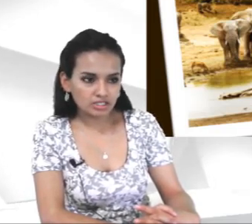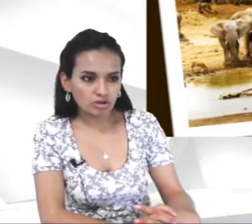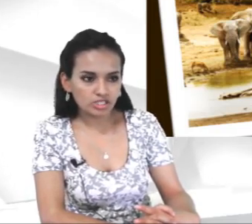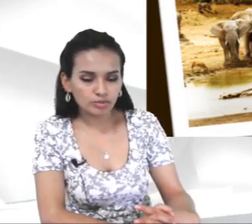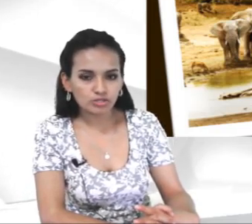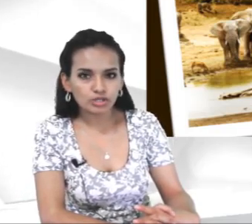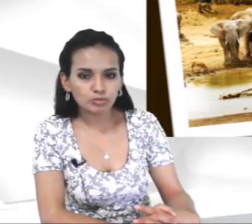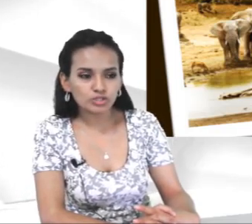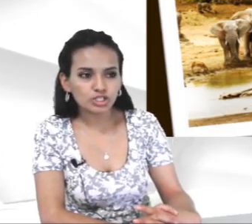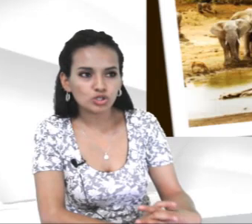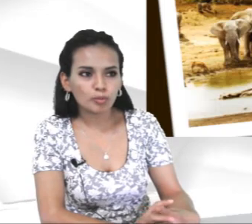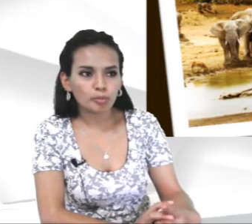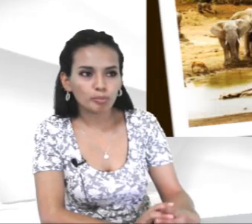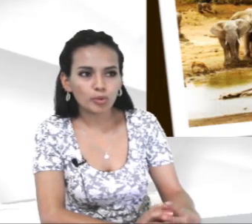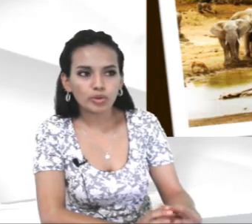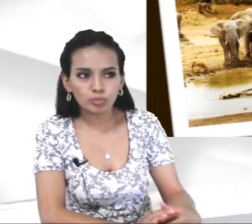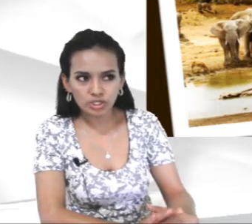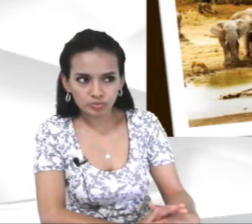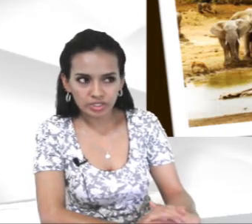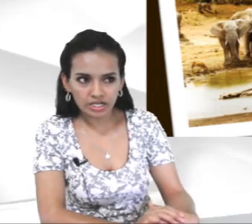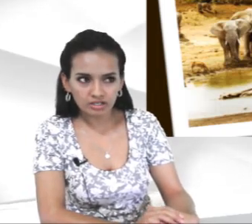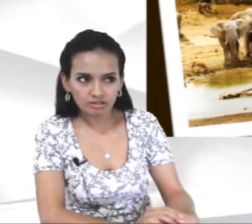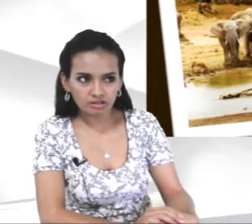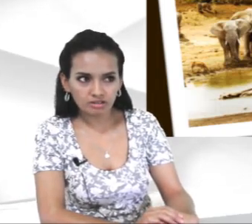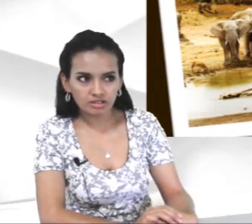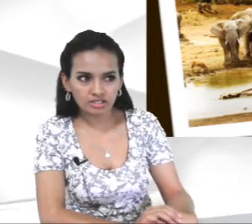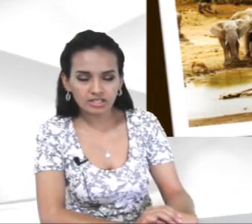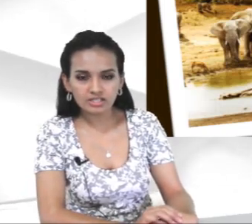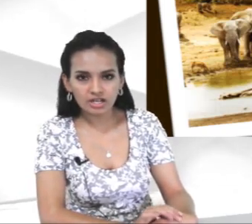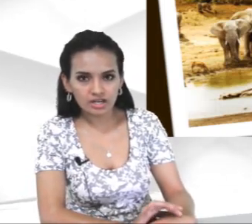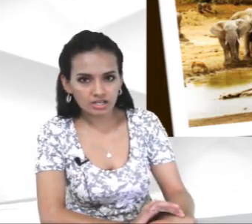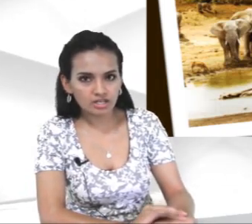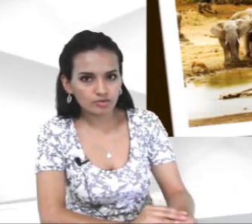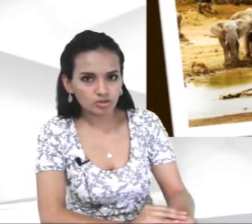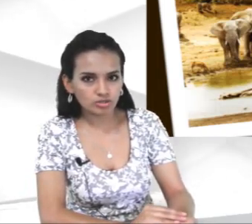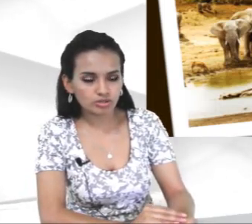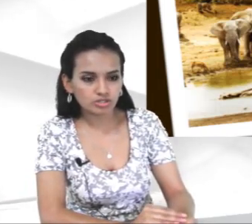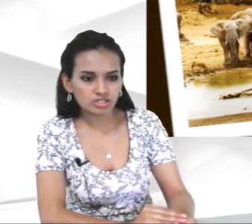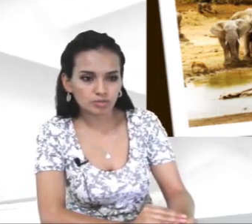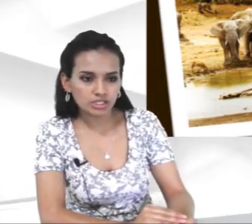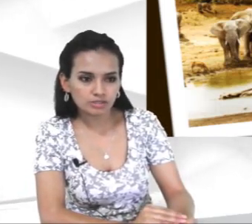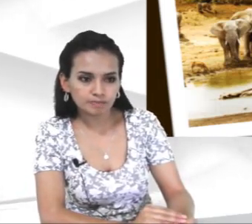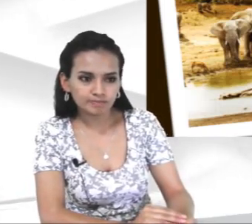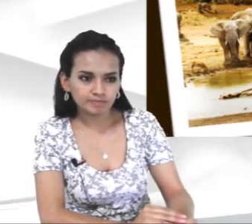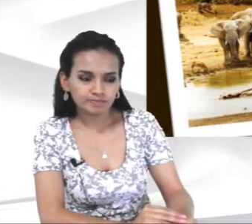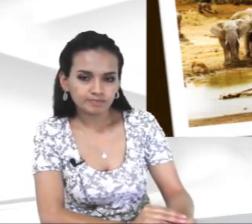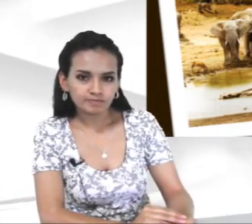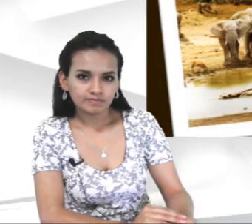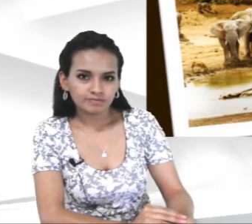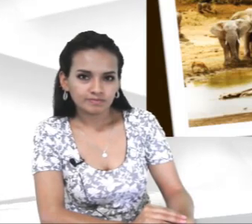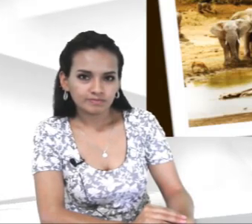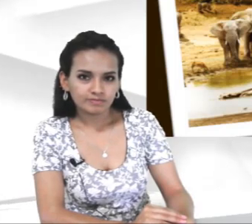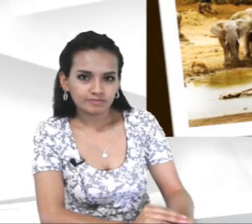de esta observación que hemos hecho podemos explicar que será el equilibrio en los ecosistemas